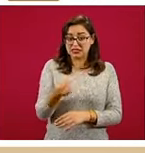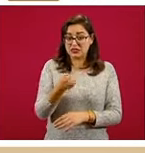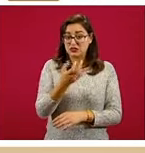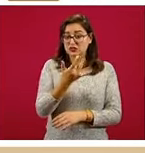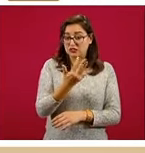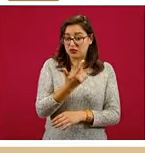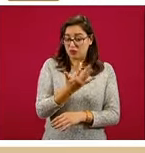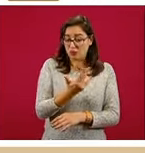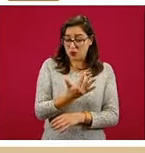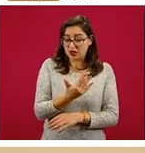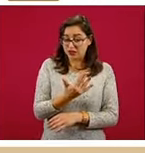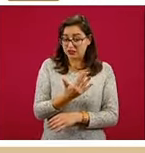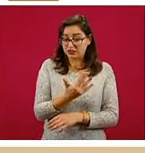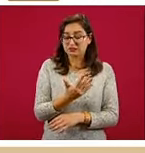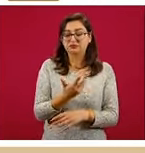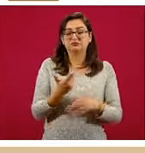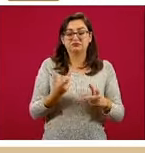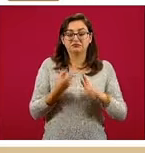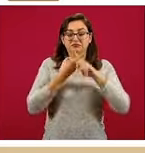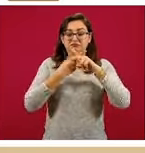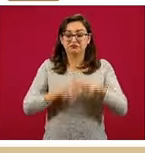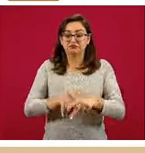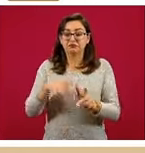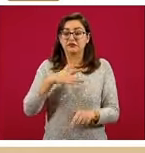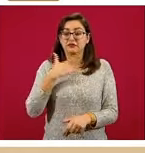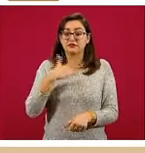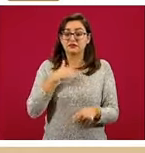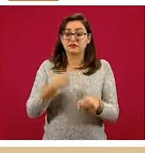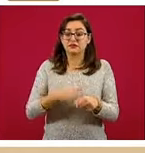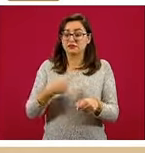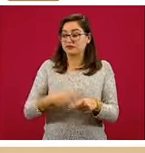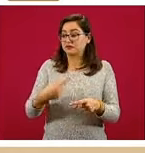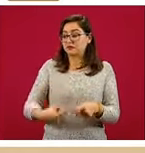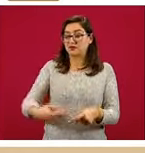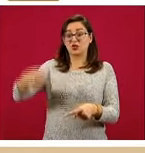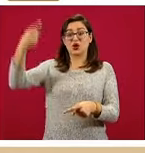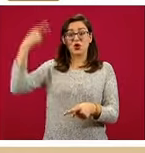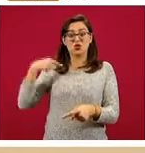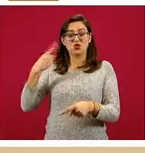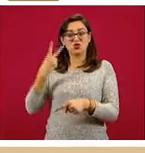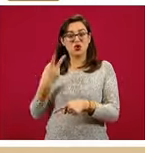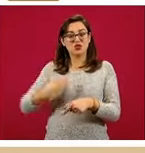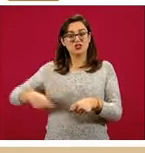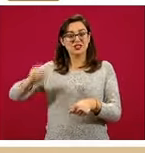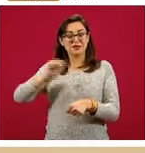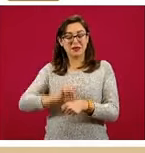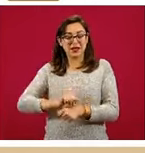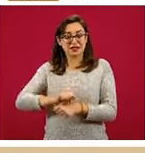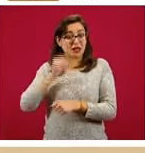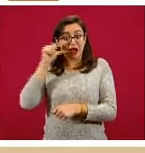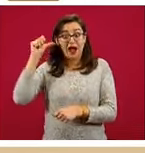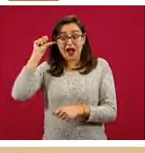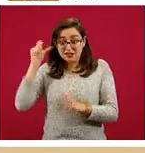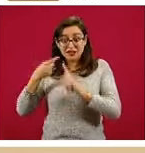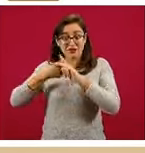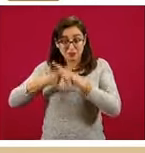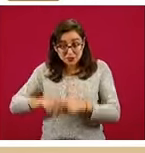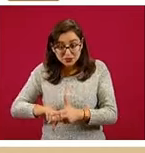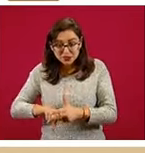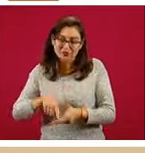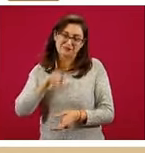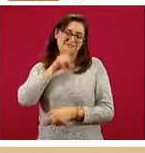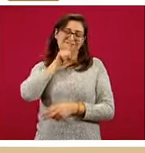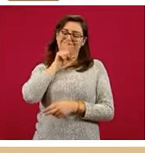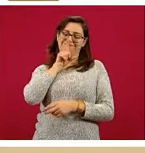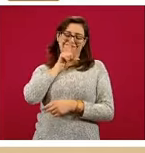3.350 más o menos, los que iniciaron con signos y síntomas hace 2 semanas. No son personas que iniciaron con signos y síntomas ayer y hoy